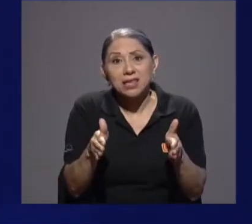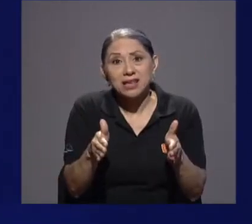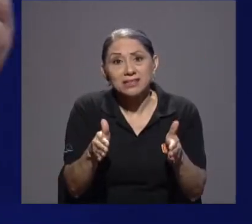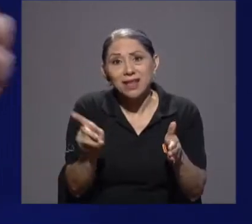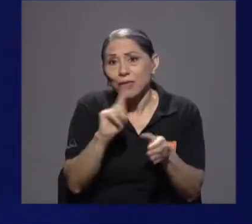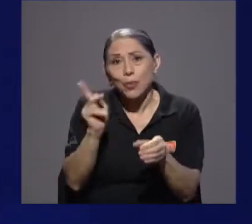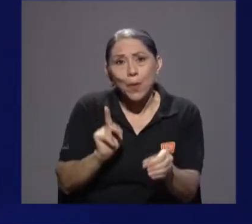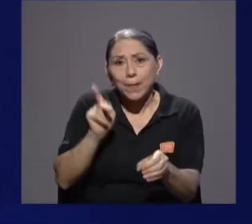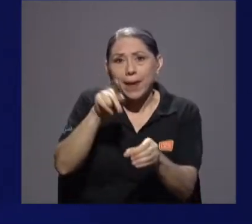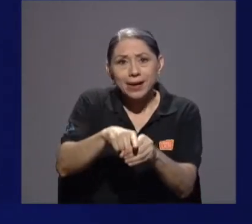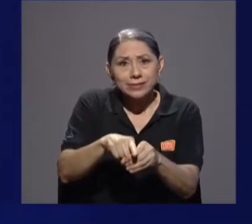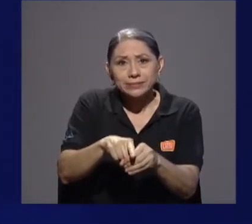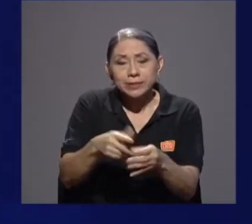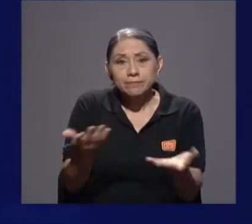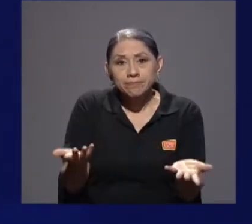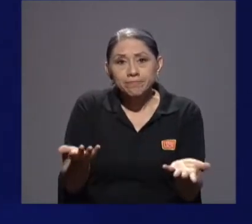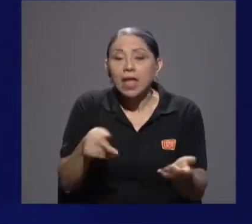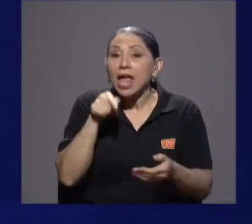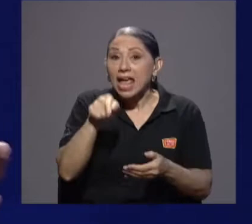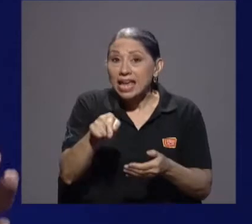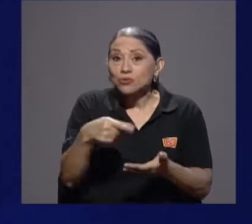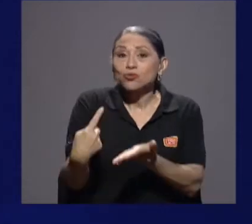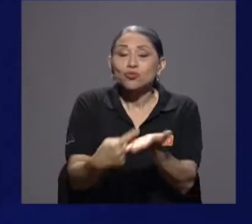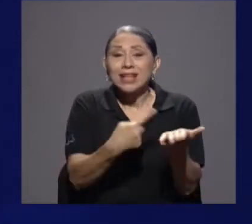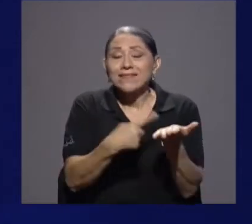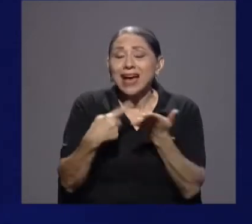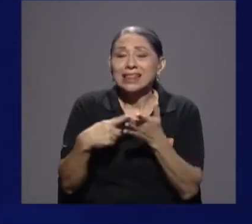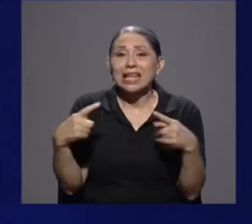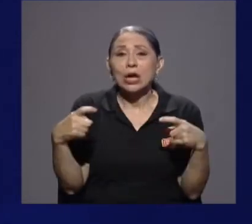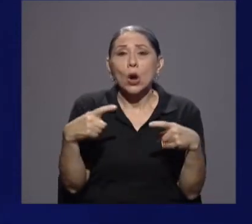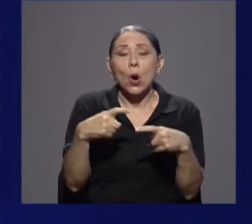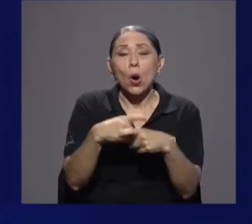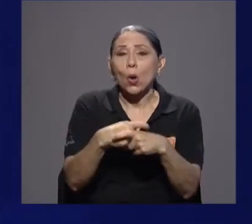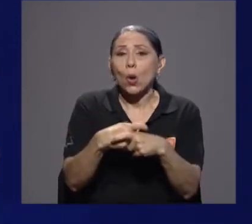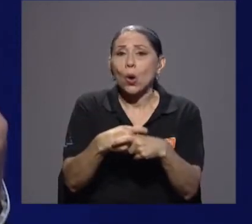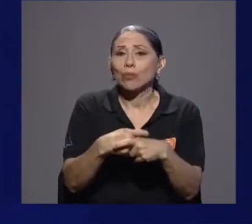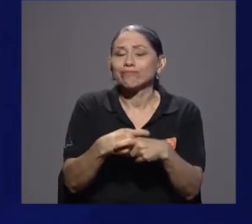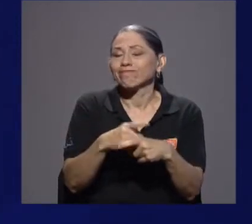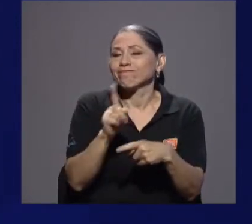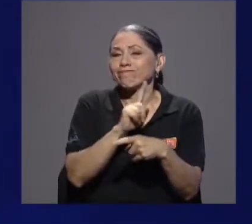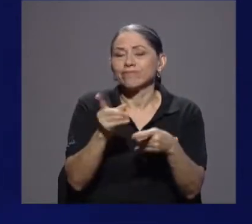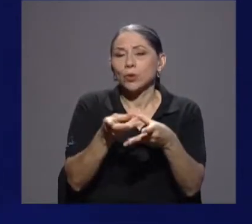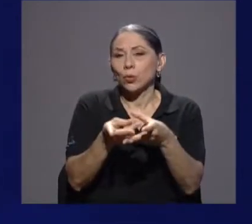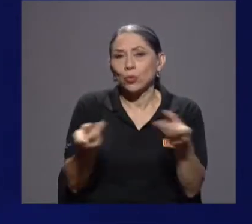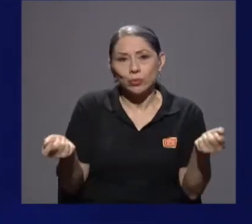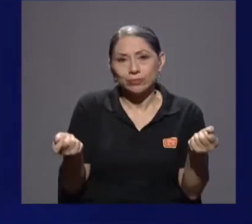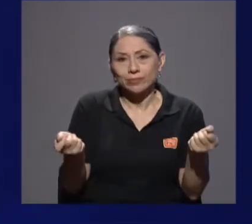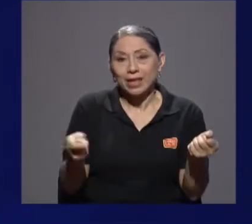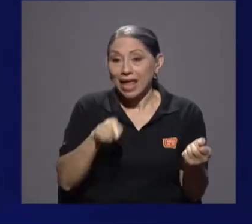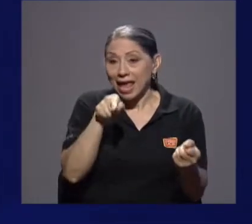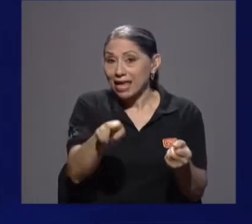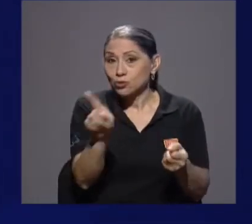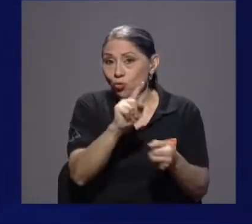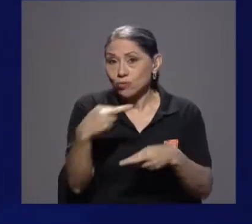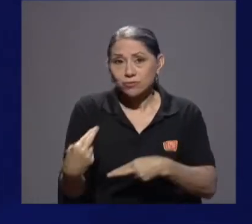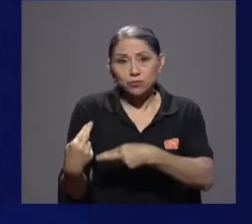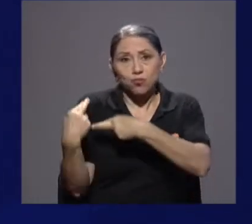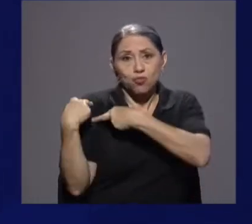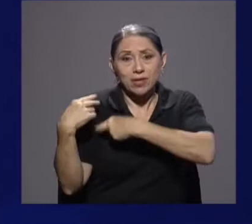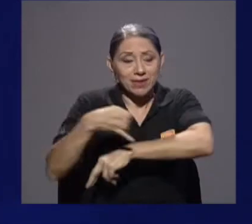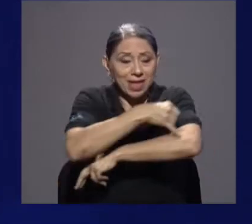Y ese es un debate muy complicado que yo creo que no se ha resuelto y que no es, digamos, la responsabilidad de los